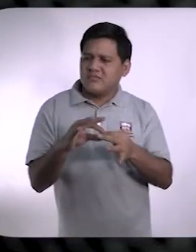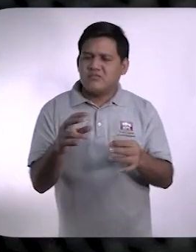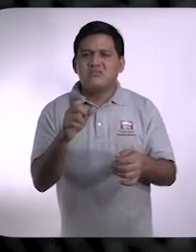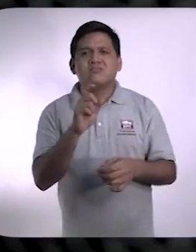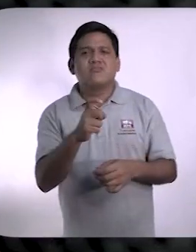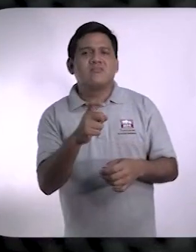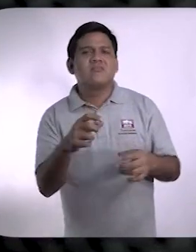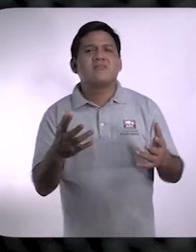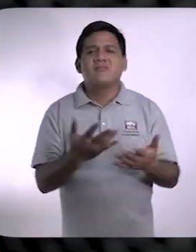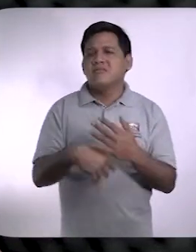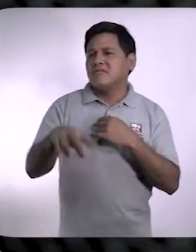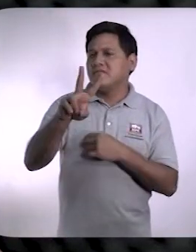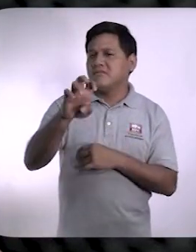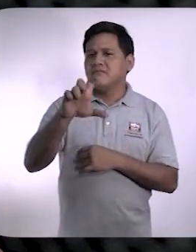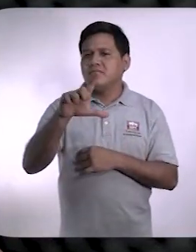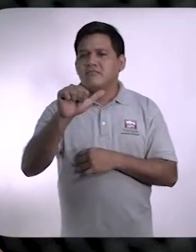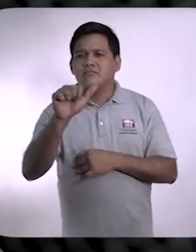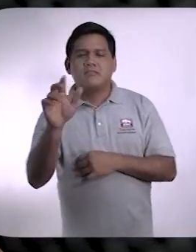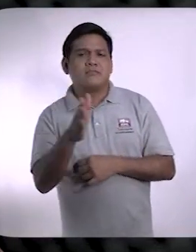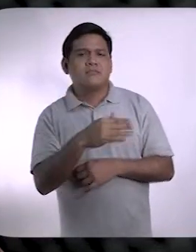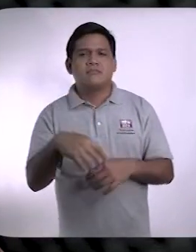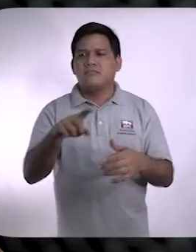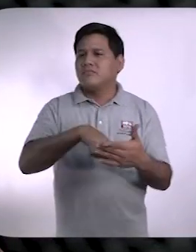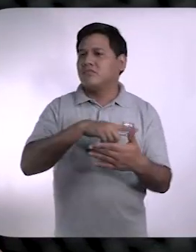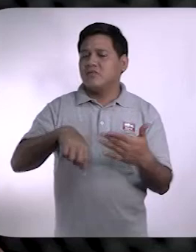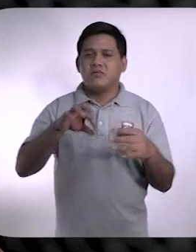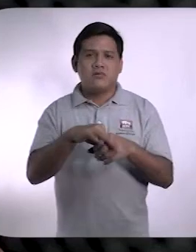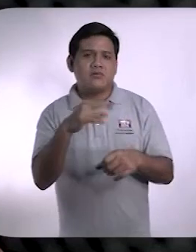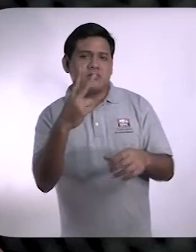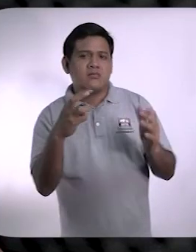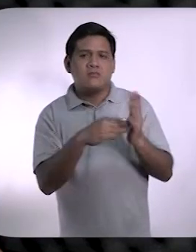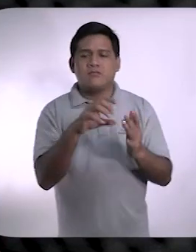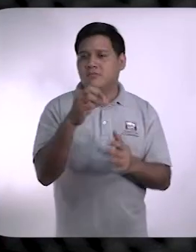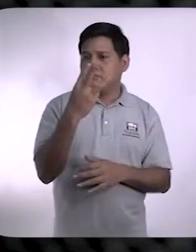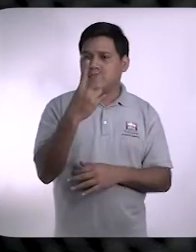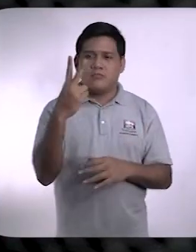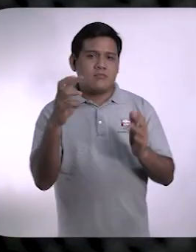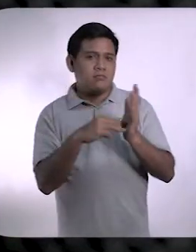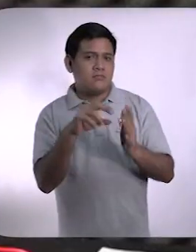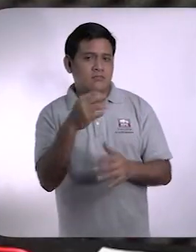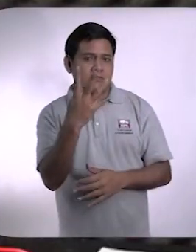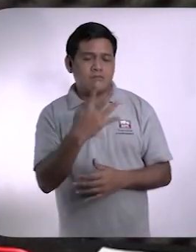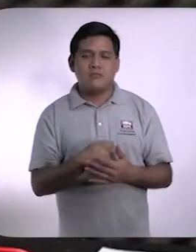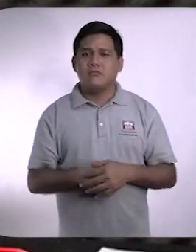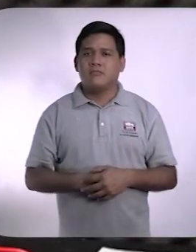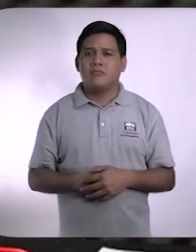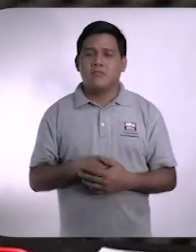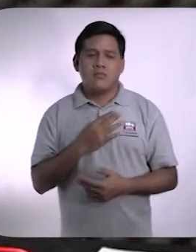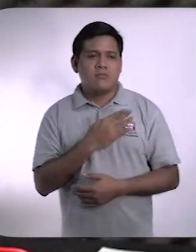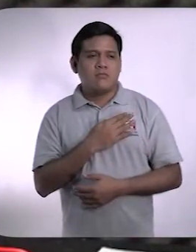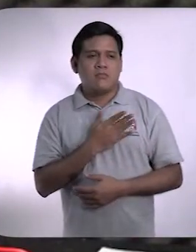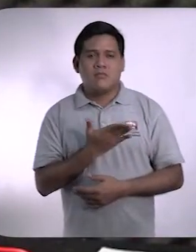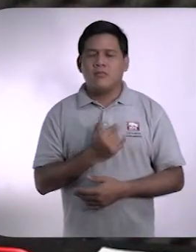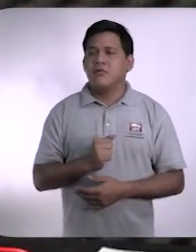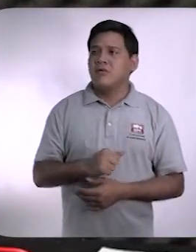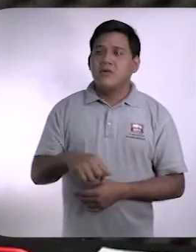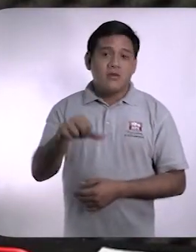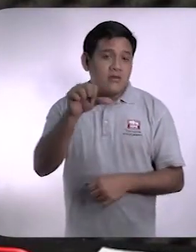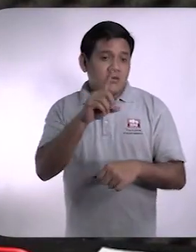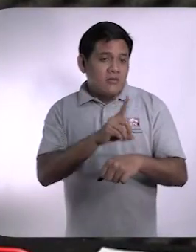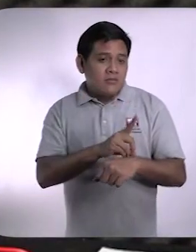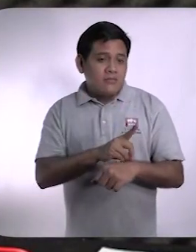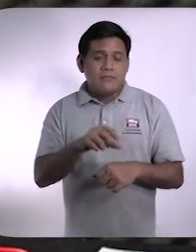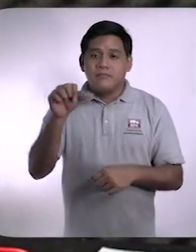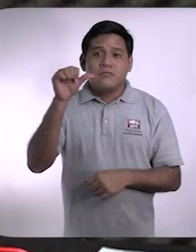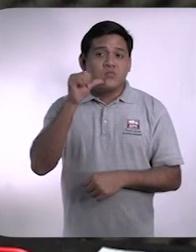electoral? ¿En qué momento estamos ahorita del proceso electoral 2023-2024? Bueno, el día de ayer, que fue 29 de